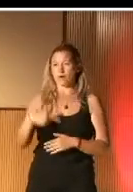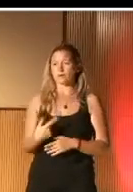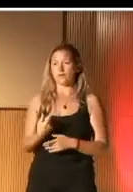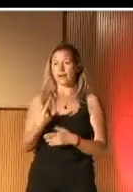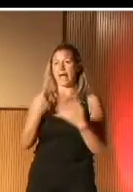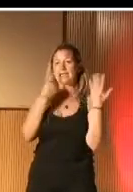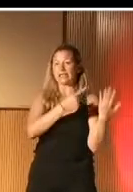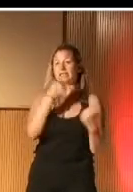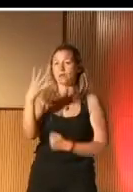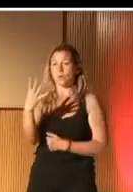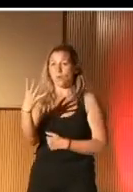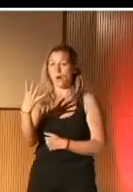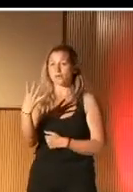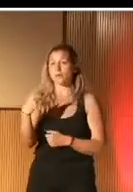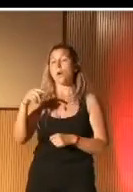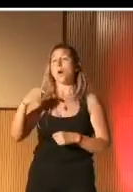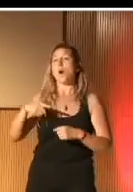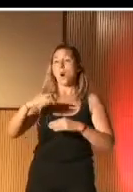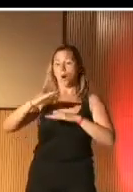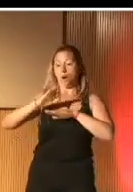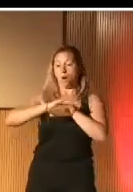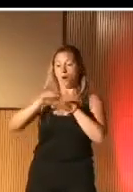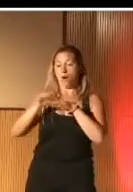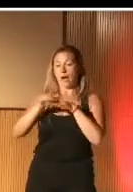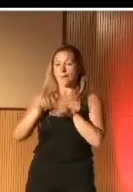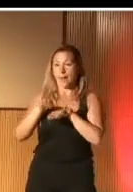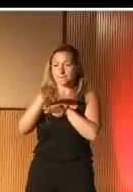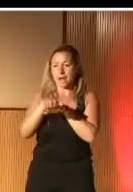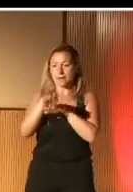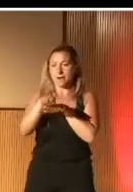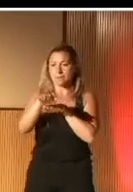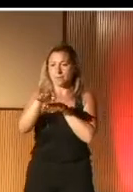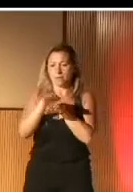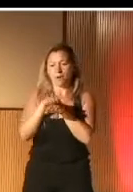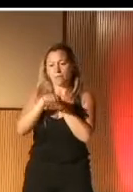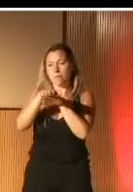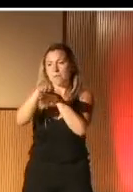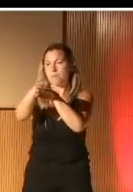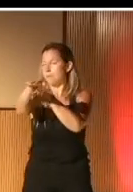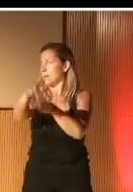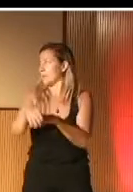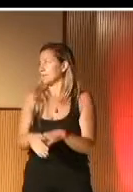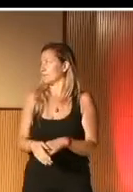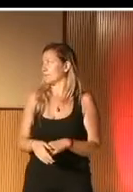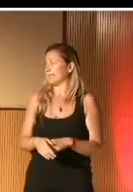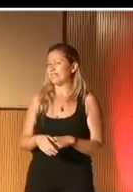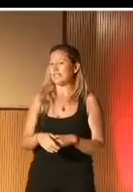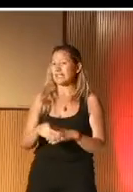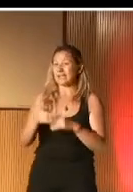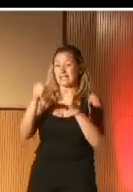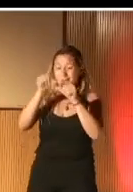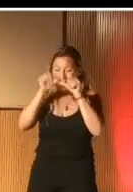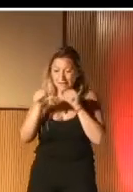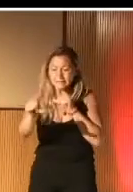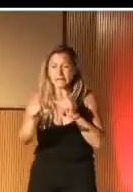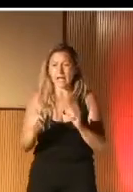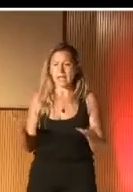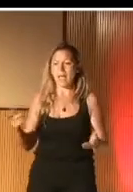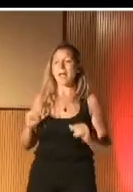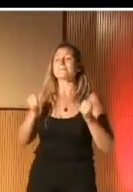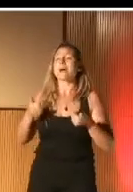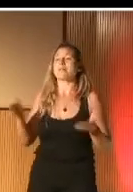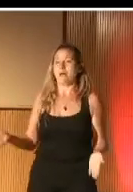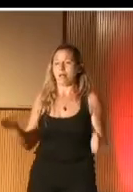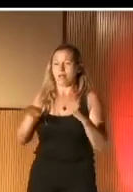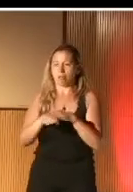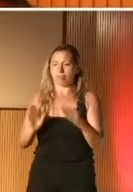capas una encima de otra, ¿vale? Para ahorrarse un poquito de ir para allá y para acá. Y al final, doblarla a partir de entonces. Vamos, que se tangaron los 6